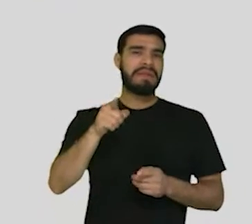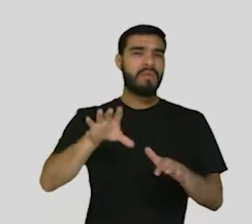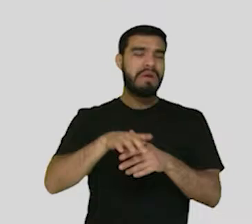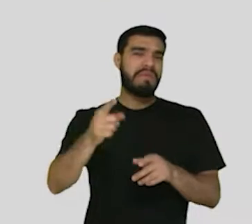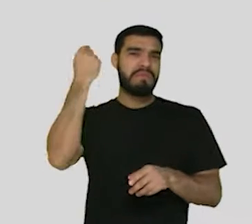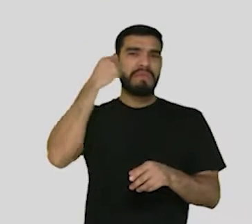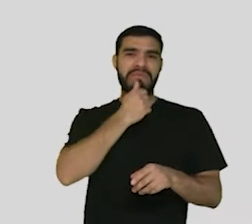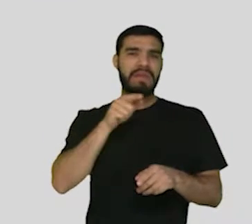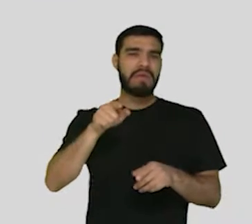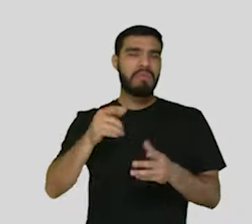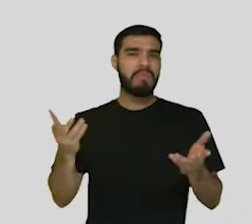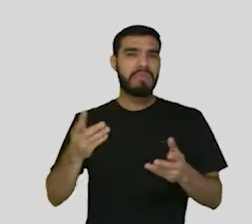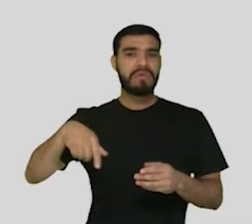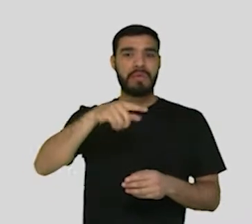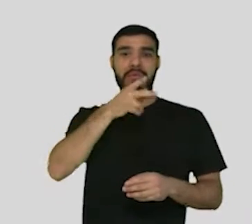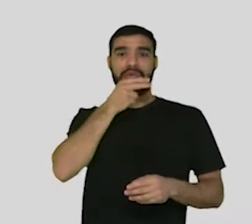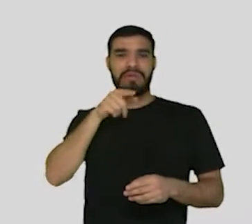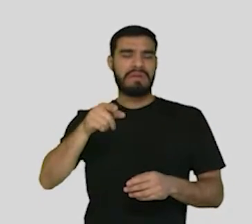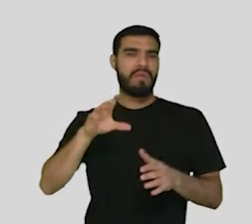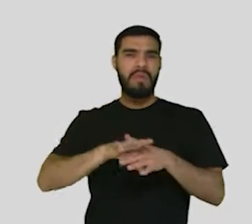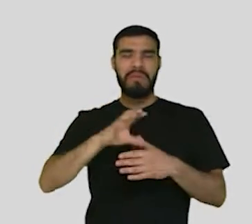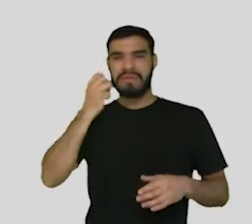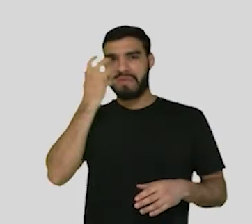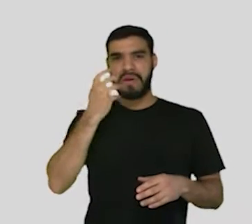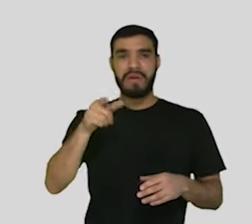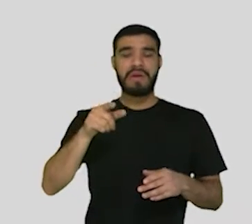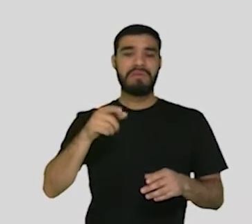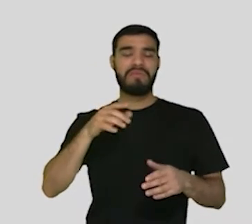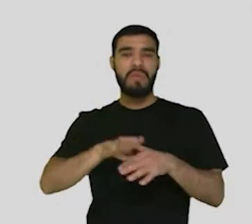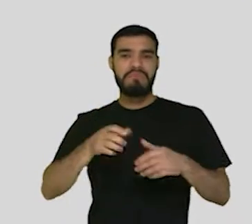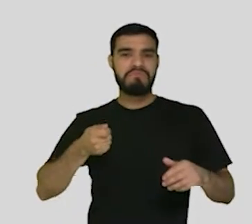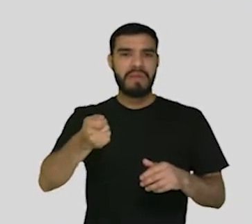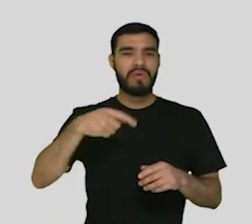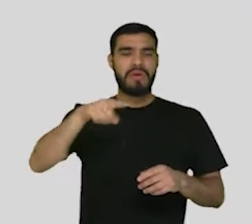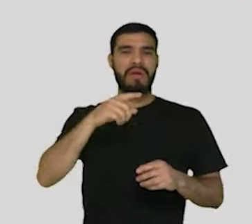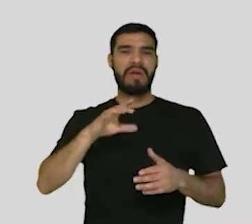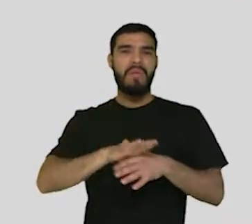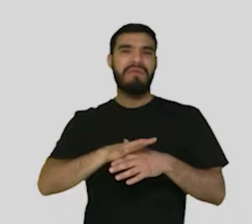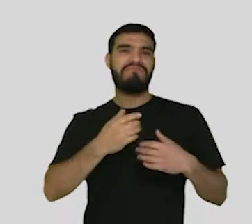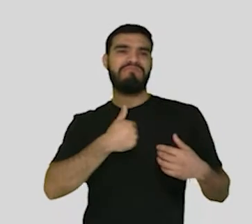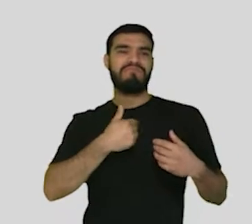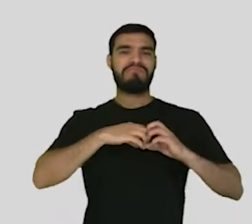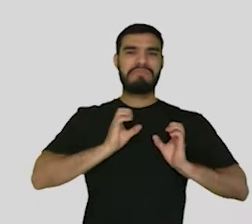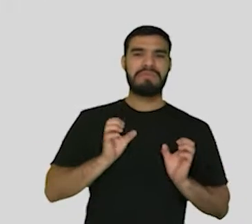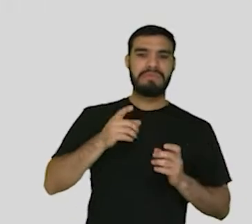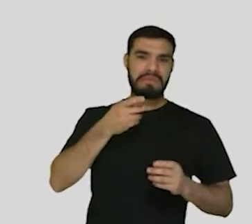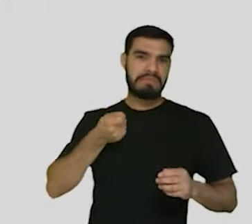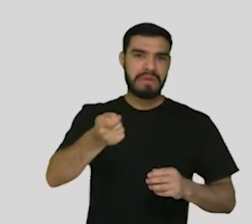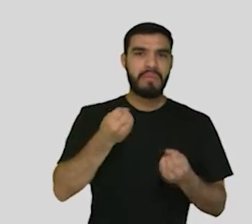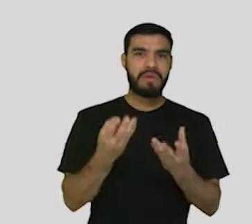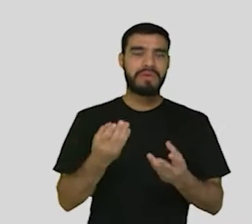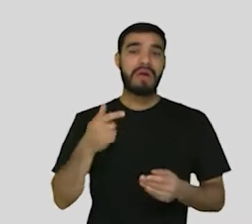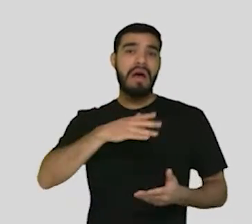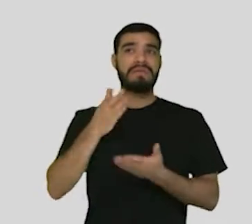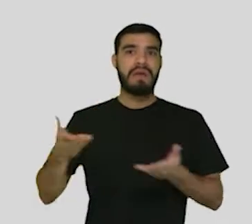ningún episodio catalogado por las autoridades policiales y judiciales. Oye, Eva Cueja es agüe, peteín crimen pasional. Upeva ningún ahora pedoye por